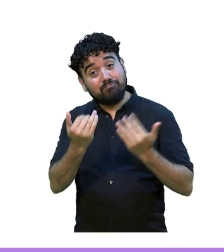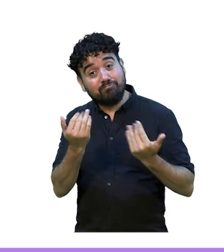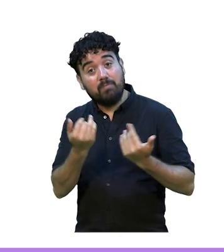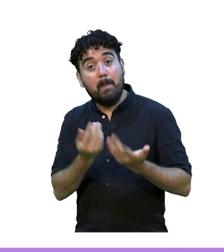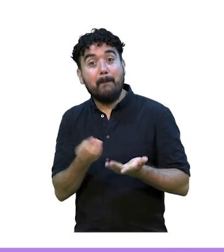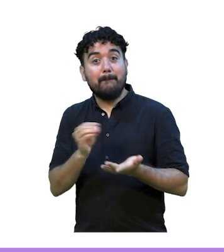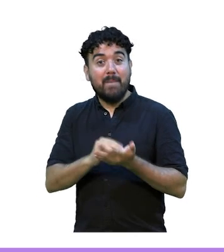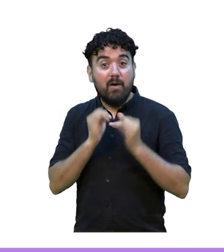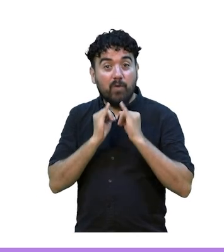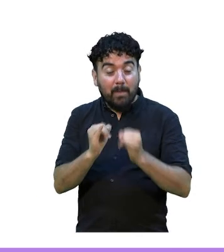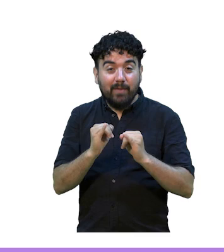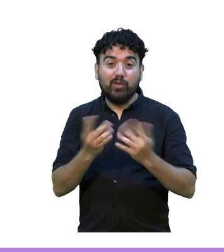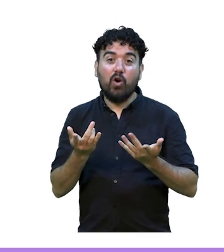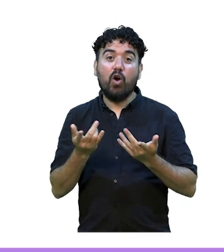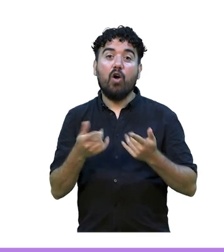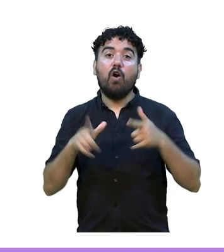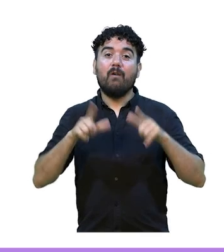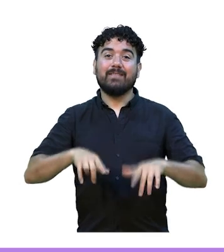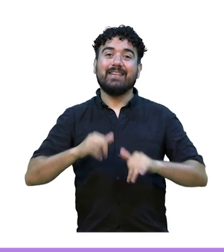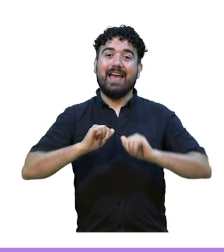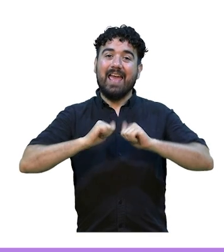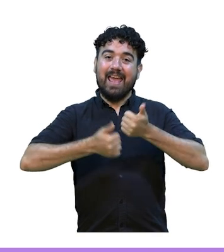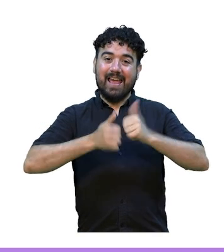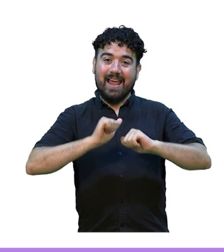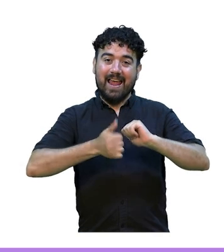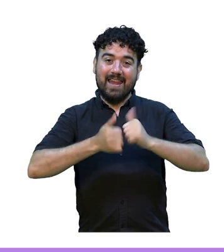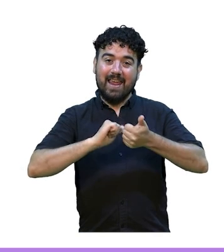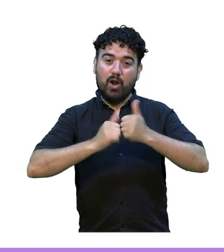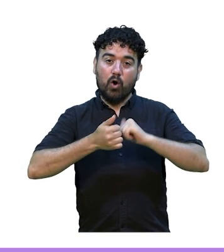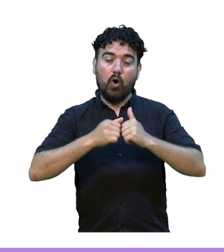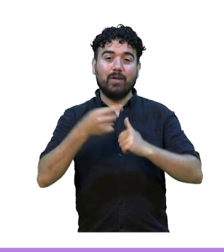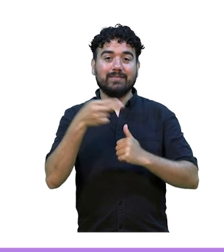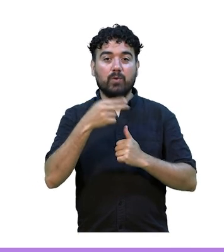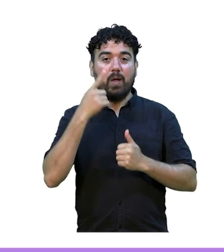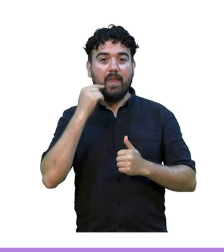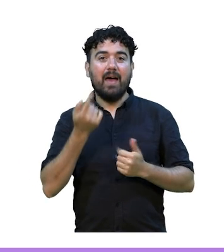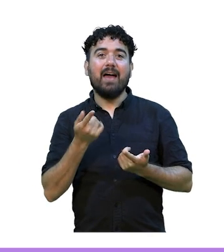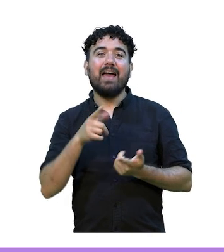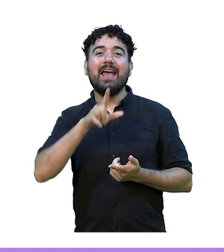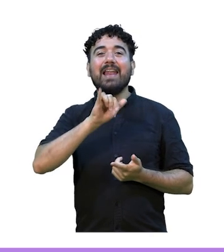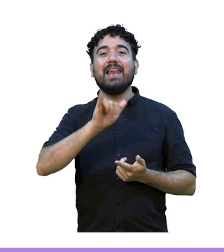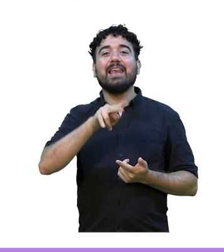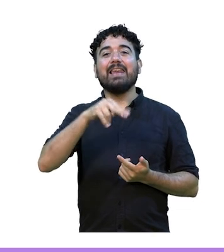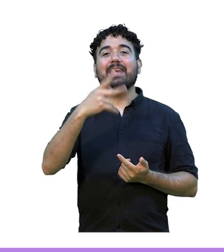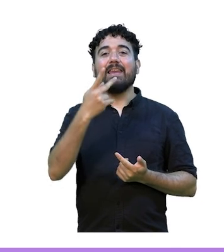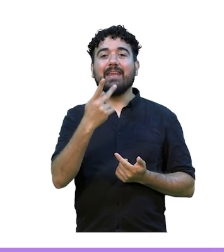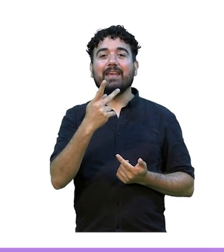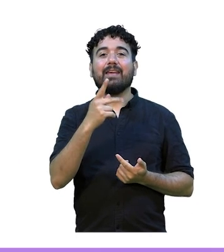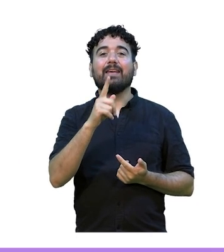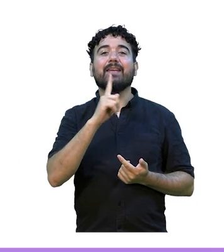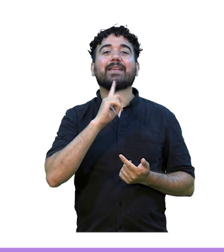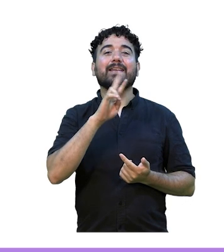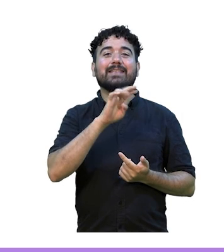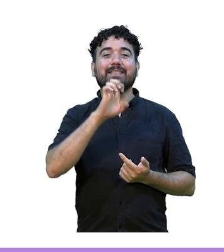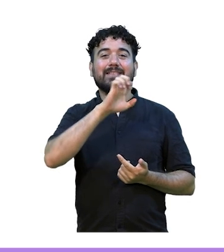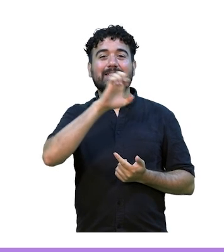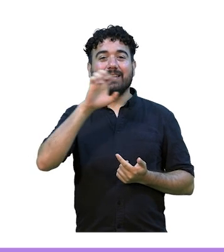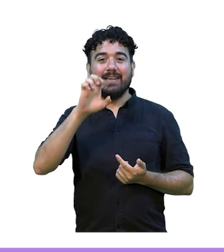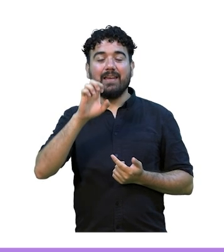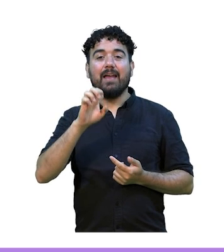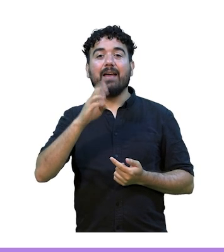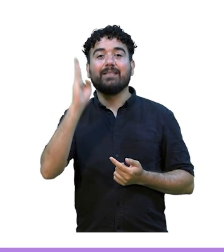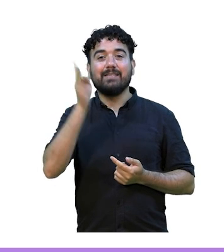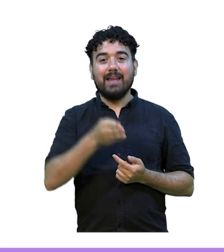público y también los invito a que conozcan más información de la Oficina de Género y Sexualidades en su página de